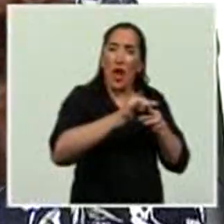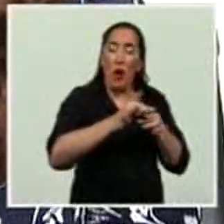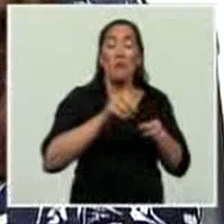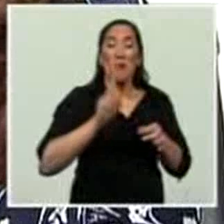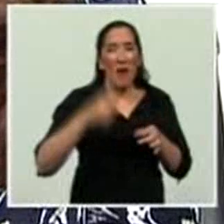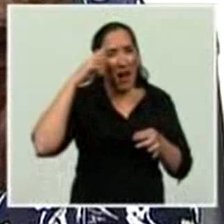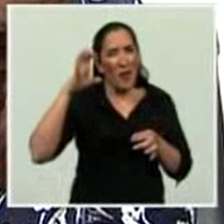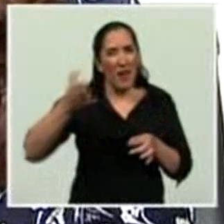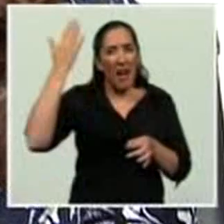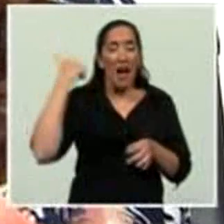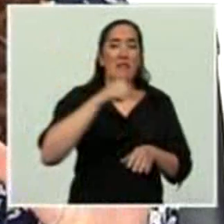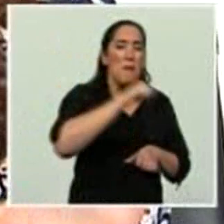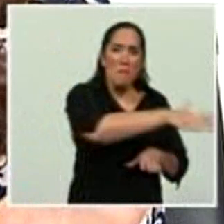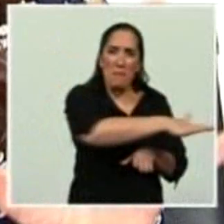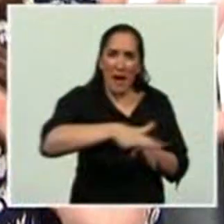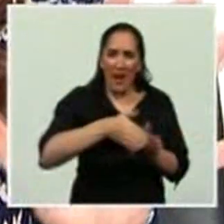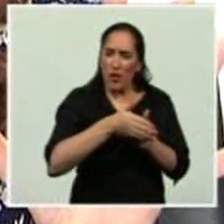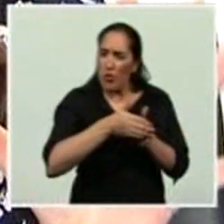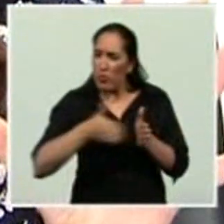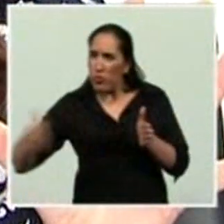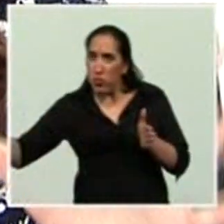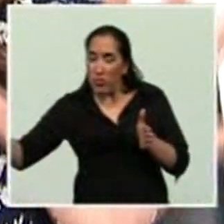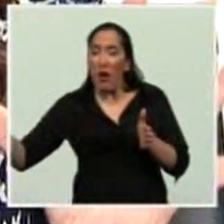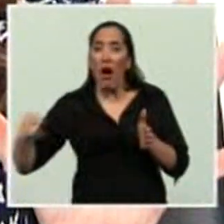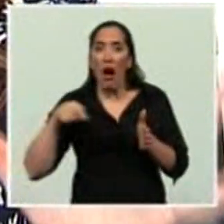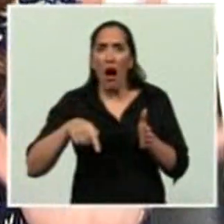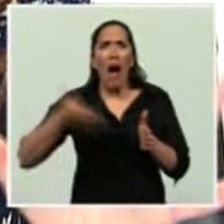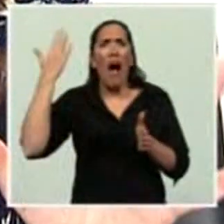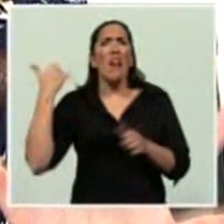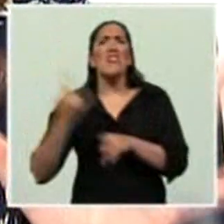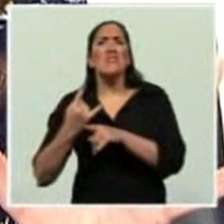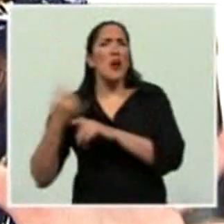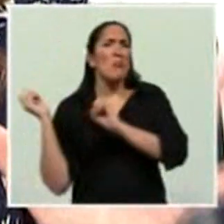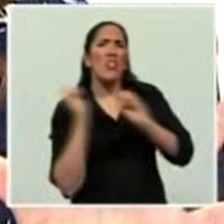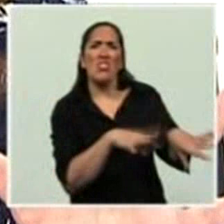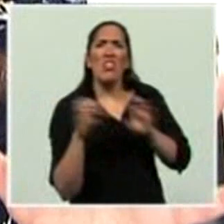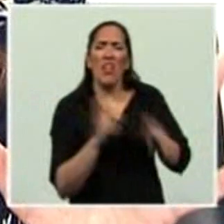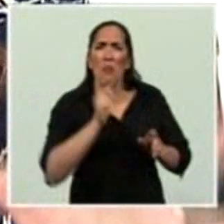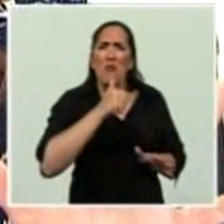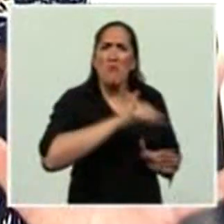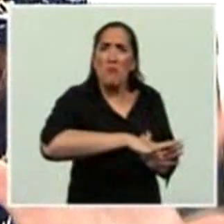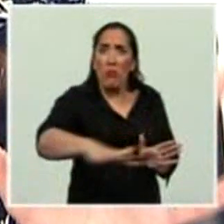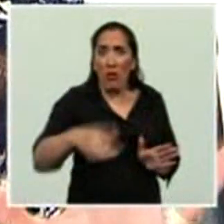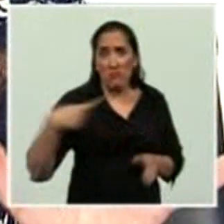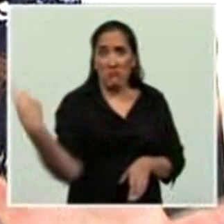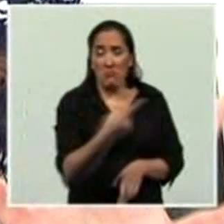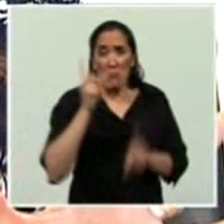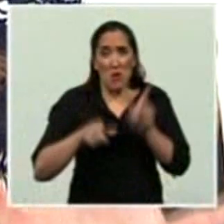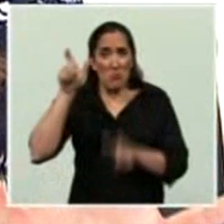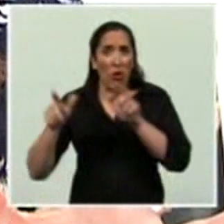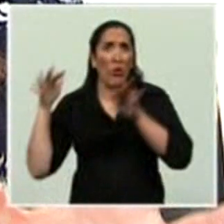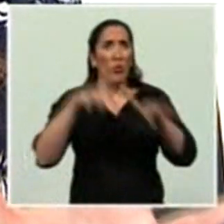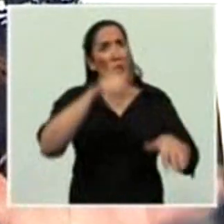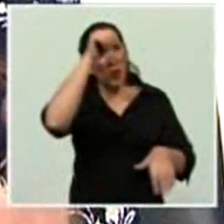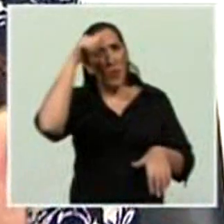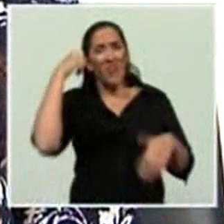costa hasta fuera del mar porque antes todo se tiraba en las playas en las cuales veraneaba la mayoría de los argentinos con